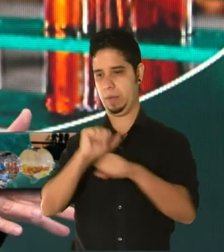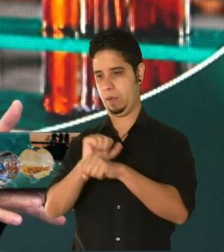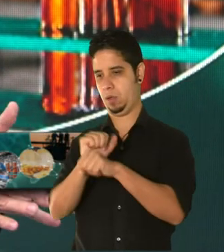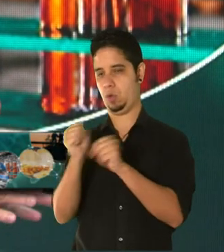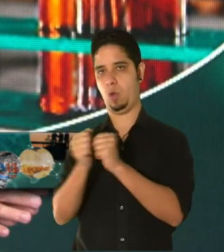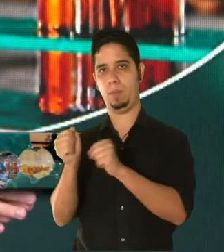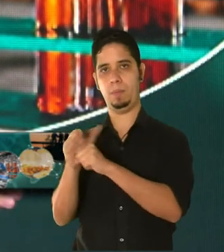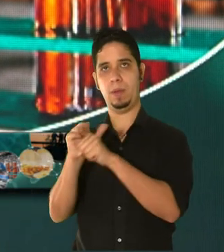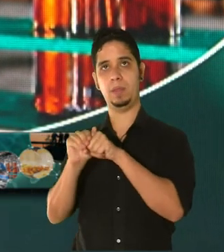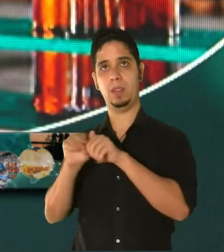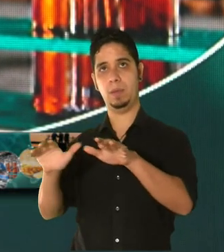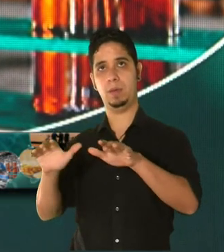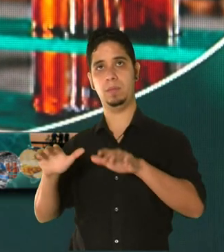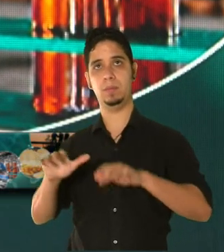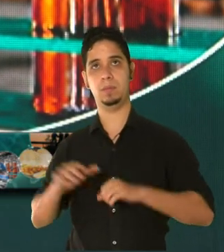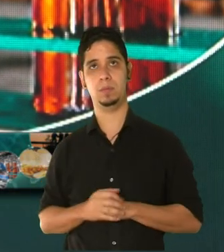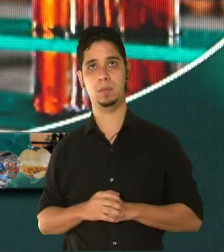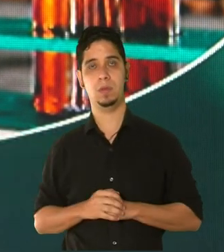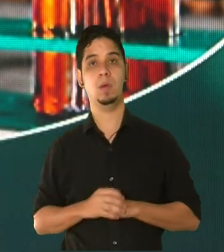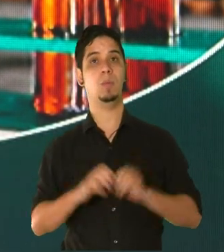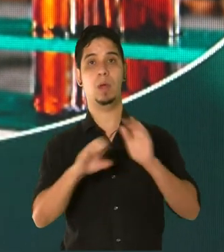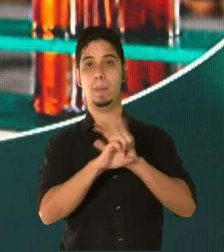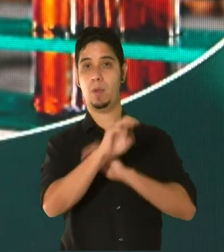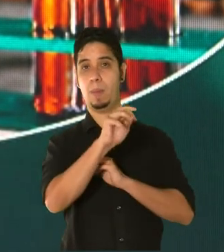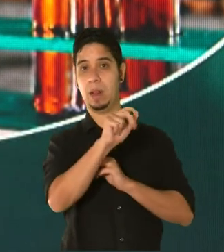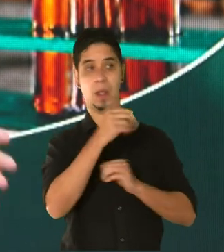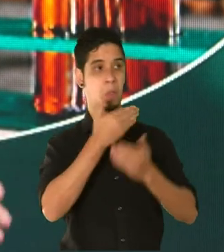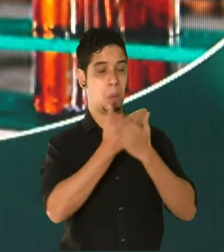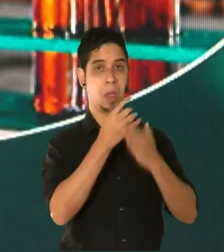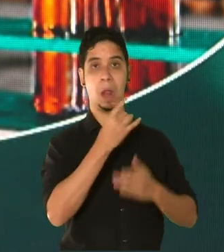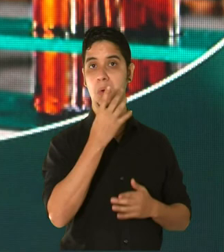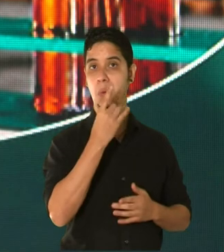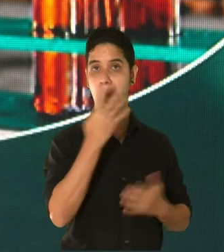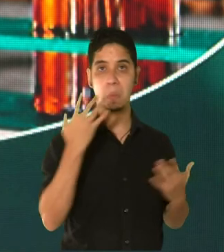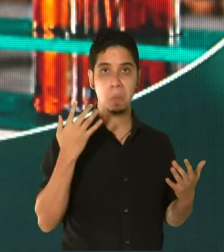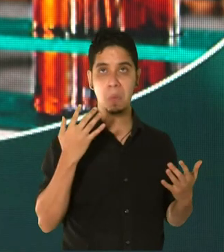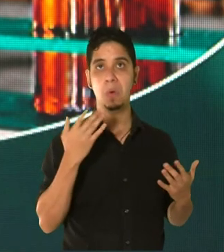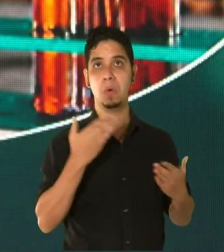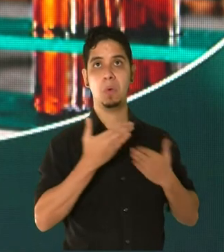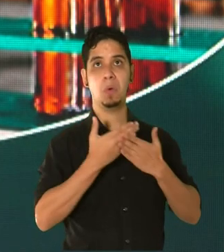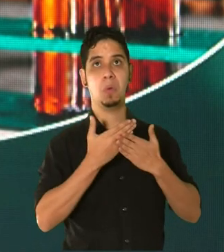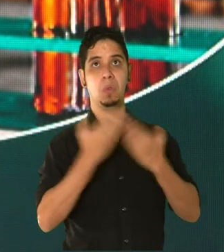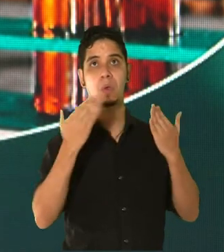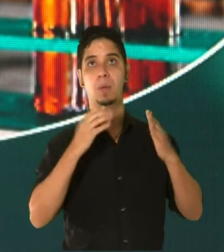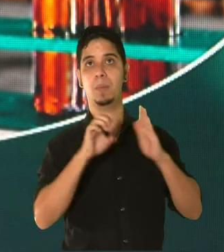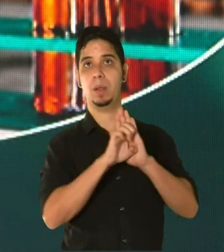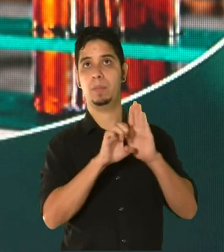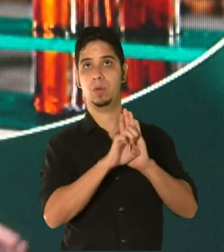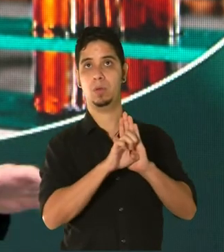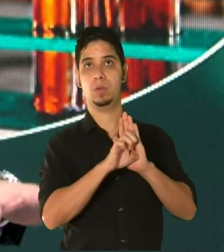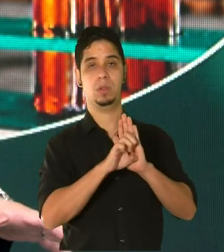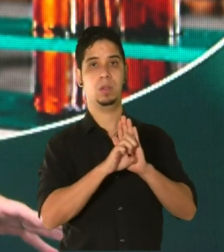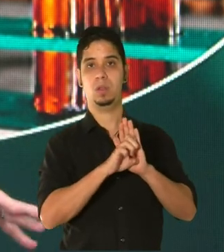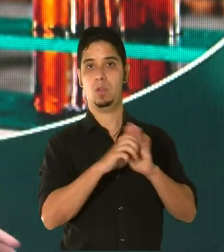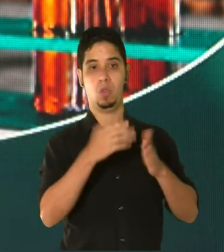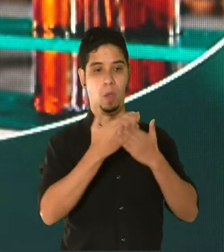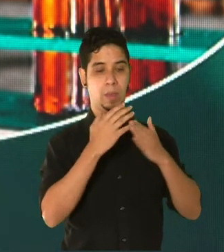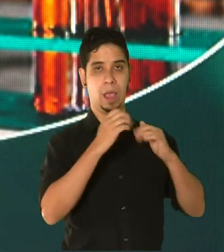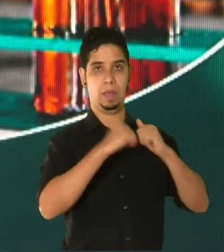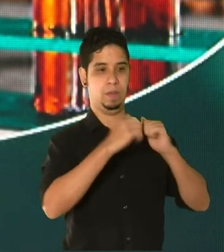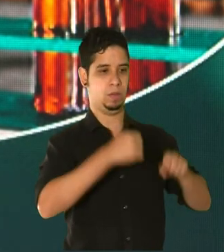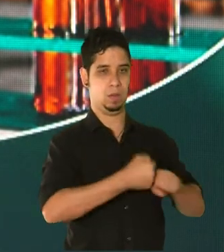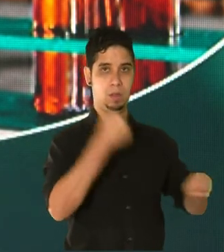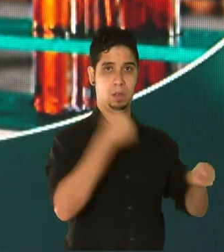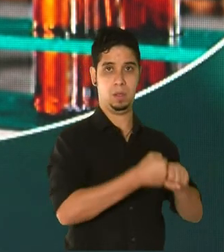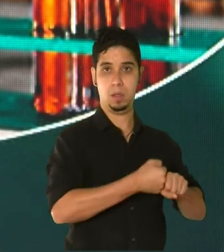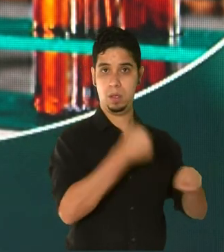eso tomaría no hay luz no hay por ejemplo en el caso nosotros el generador en edificio ya nos está preparando